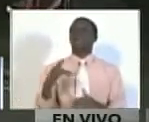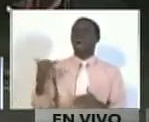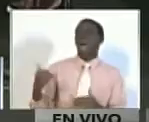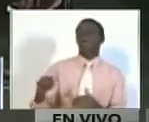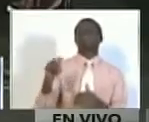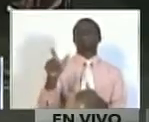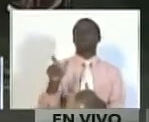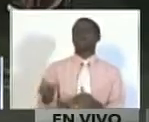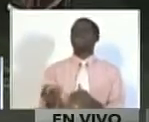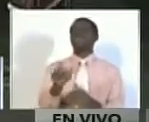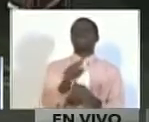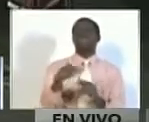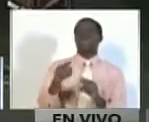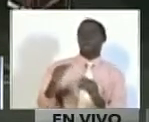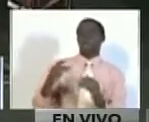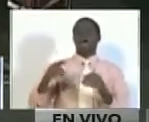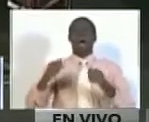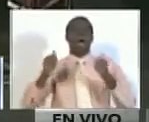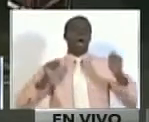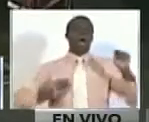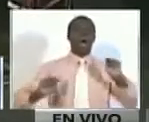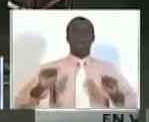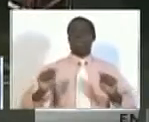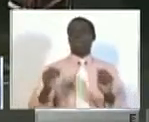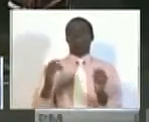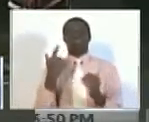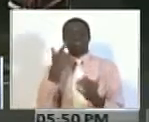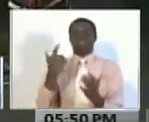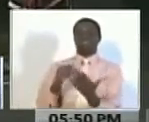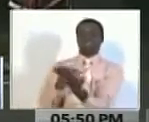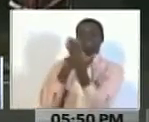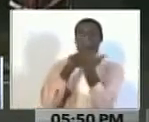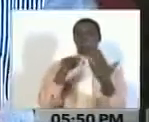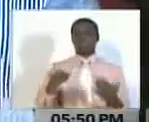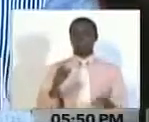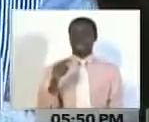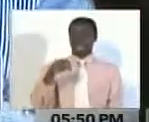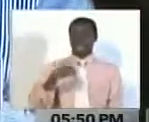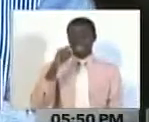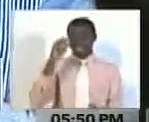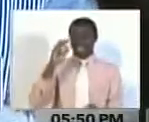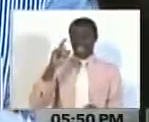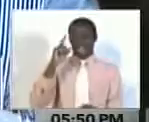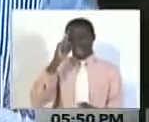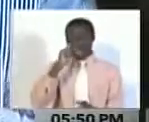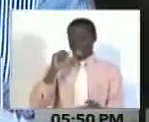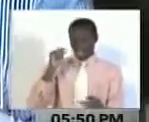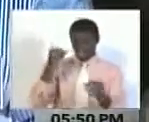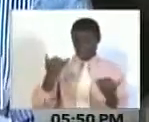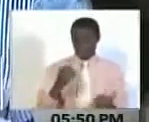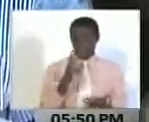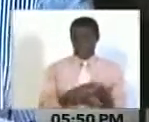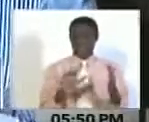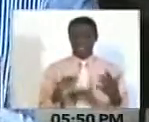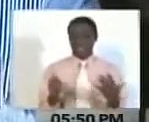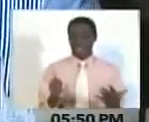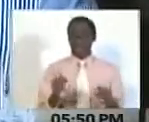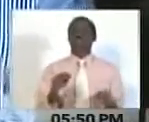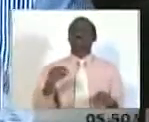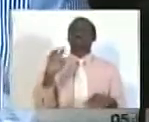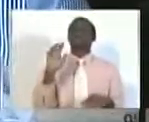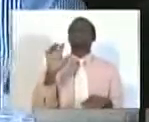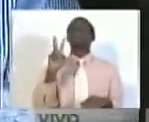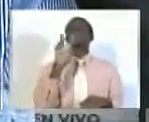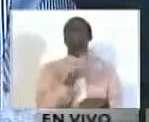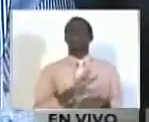artistas, festivales de música. Uno de nuestros retos más importantes este año es tratar de calendarizar todos los festivales de música que tenemos en el país. Y